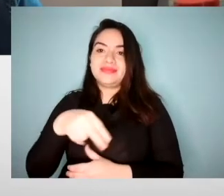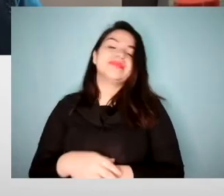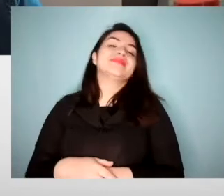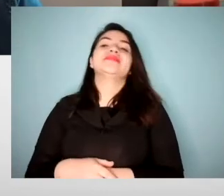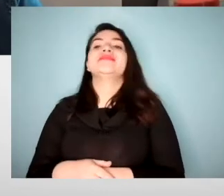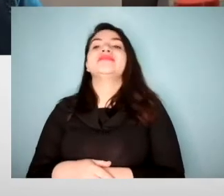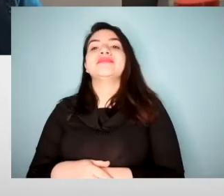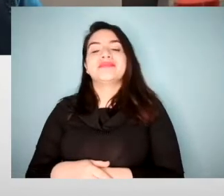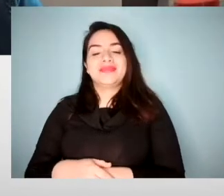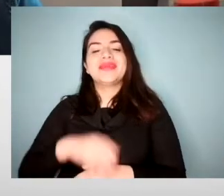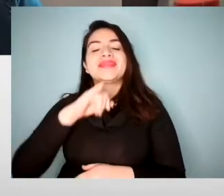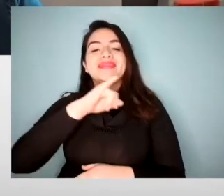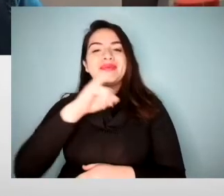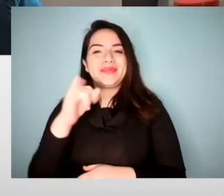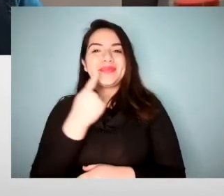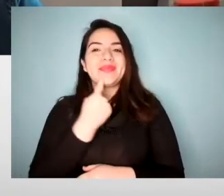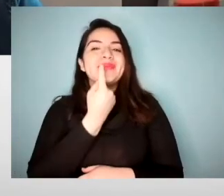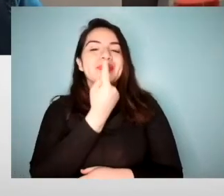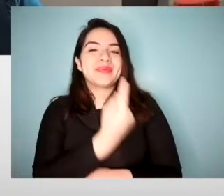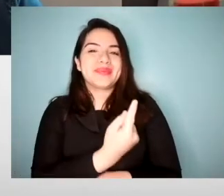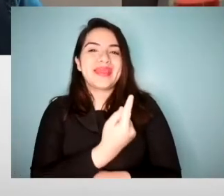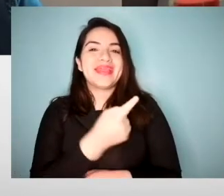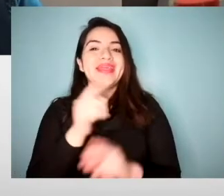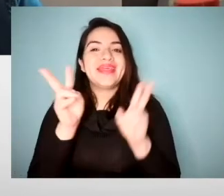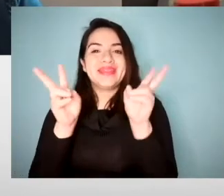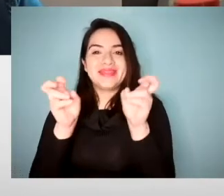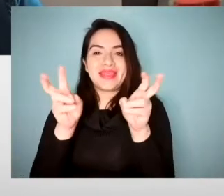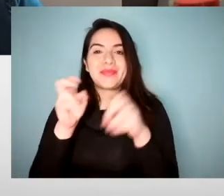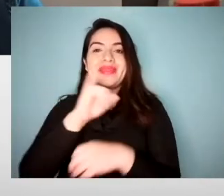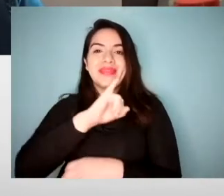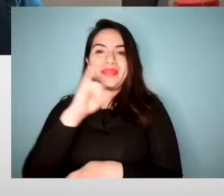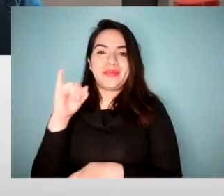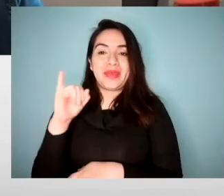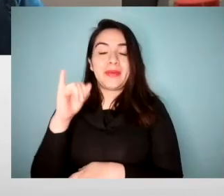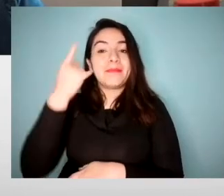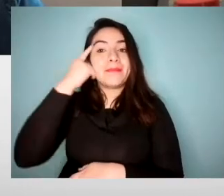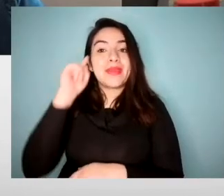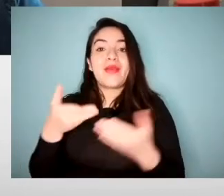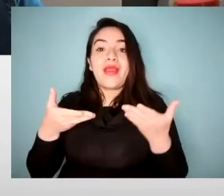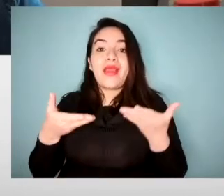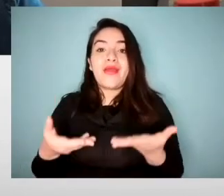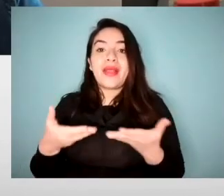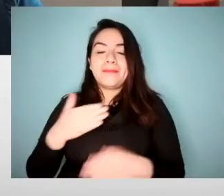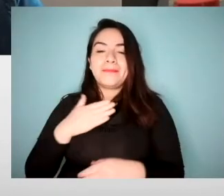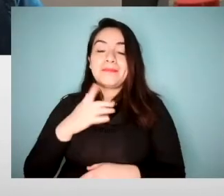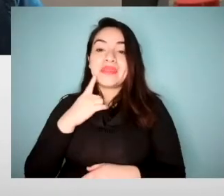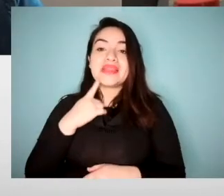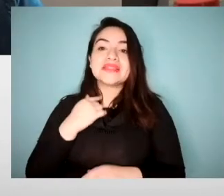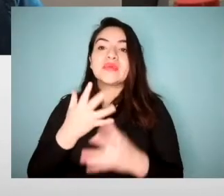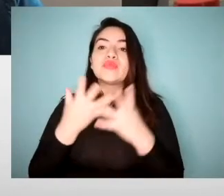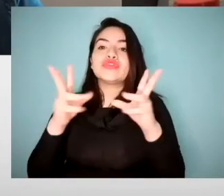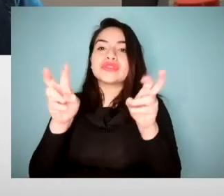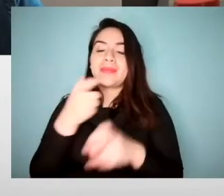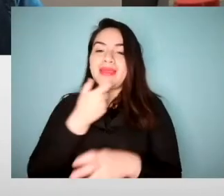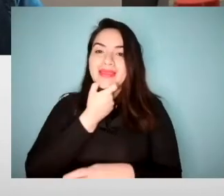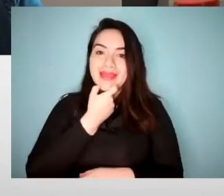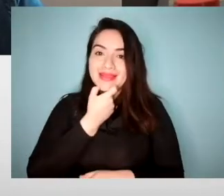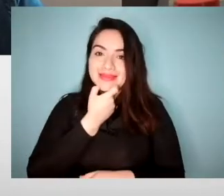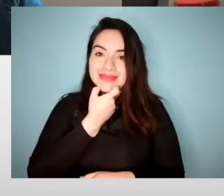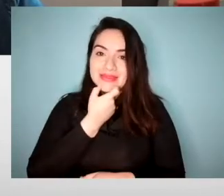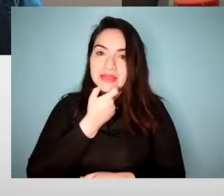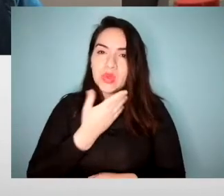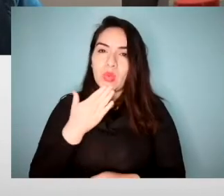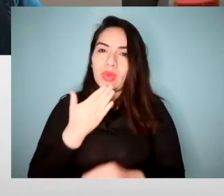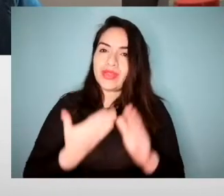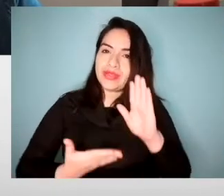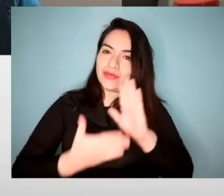llegaremos a ese detalle un poco más adelante, pero mientras tanto me interesa mucho lo que mencionabas sobre el inglés. Cuando te fuiste a los